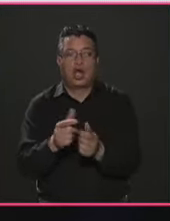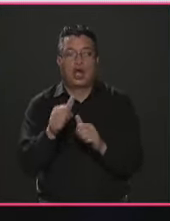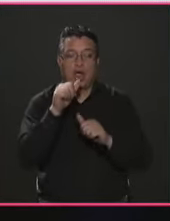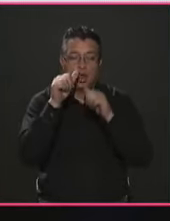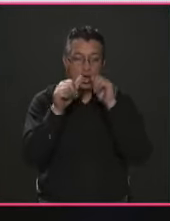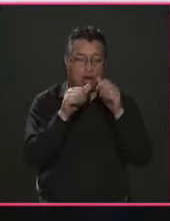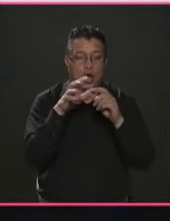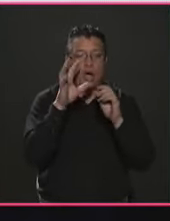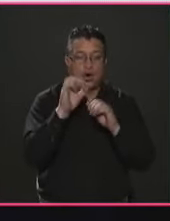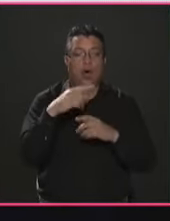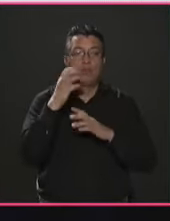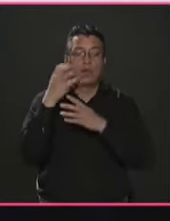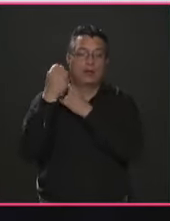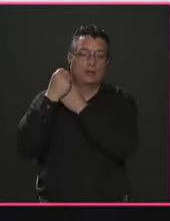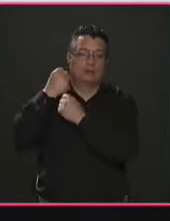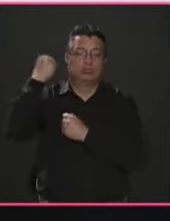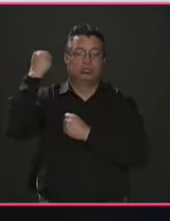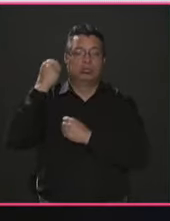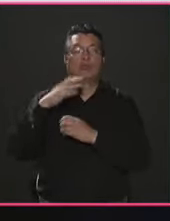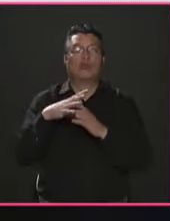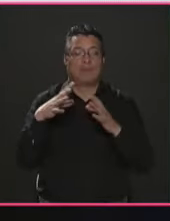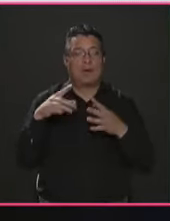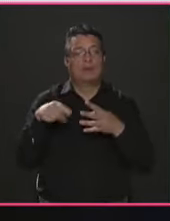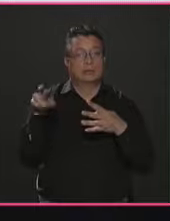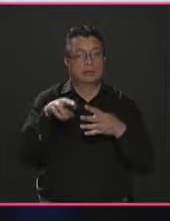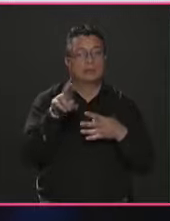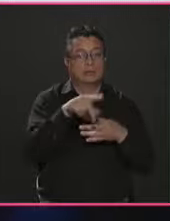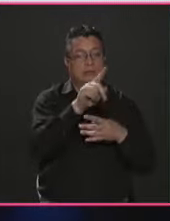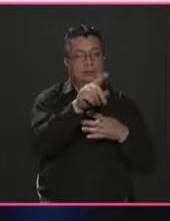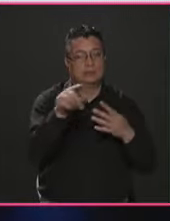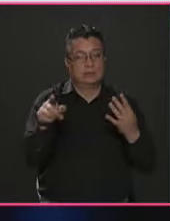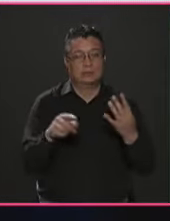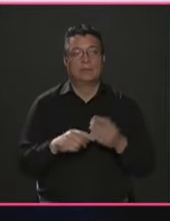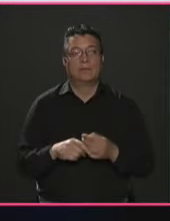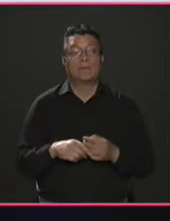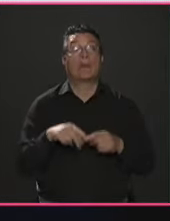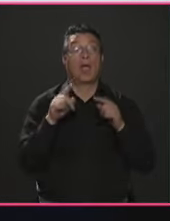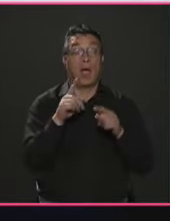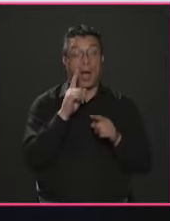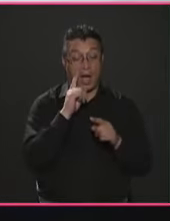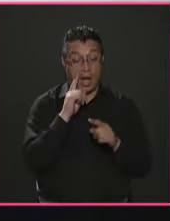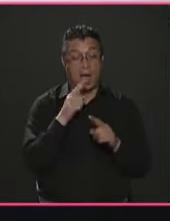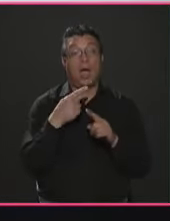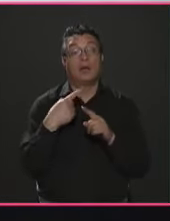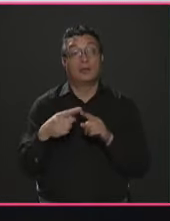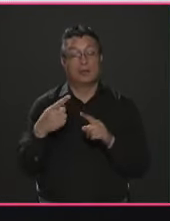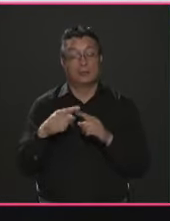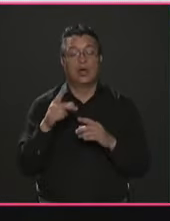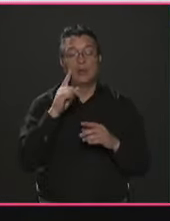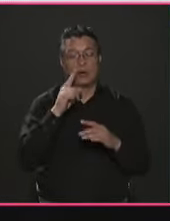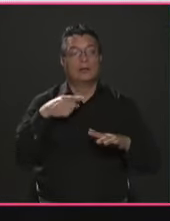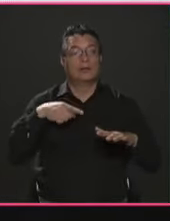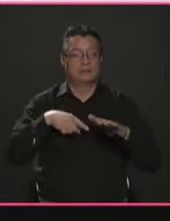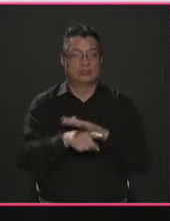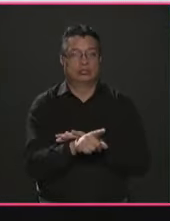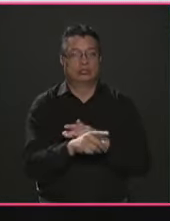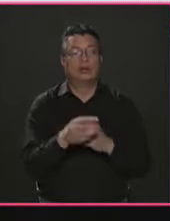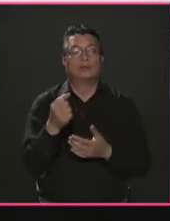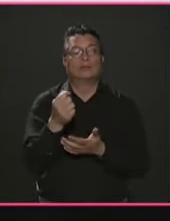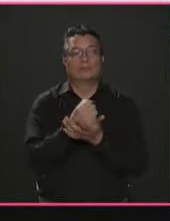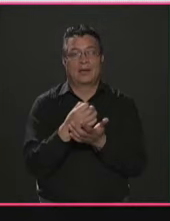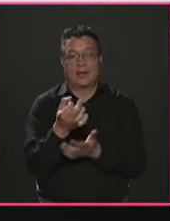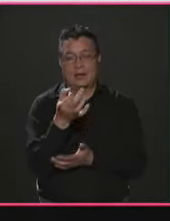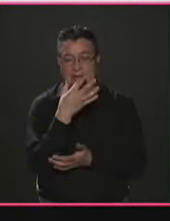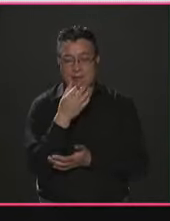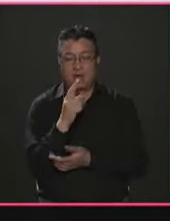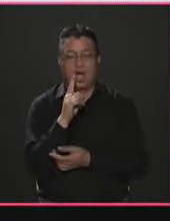riesgo suicid dentro de los más frecuentes y además hay barreras para acceder a tratamiento algunas barreras